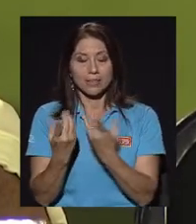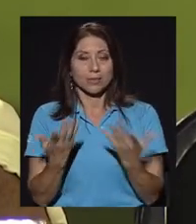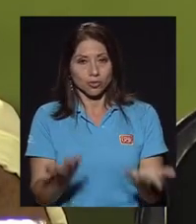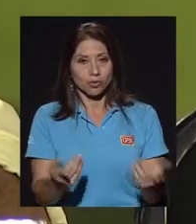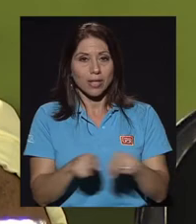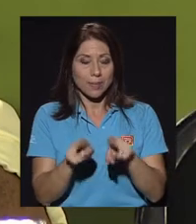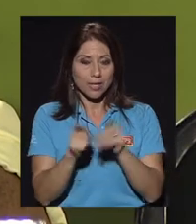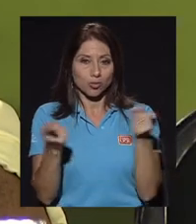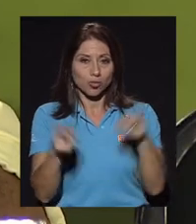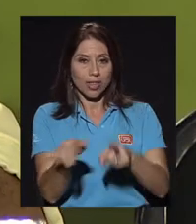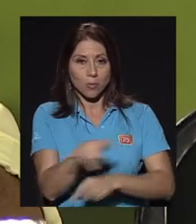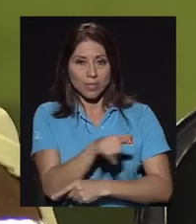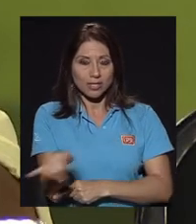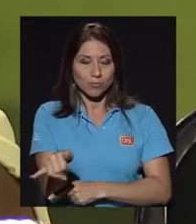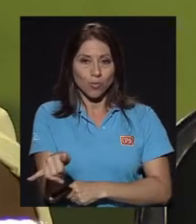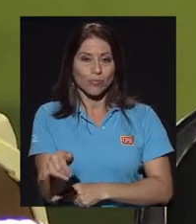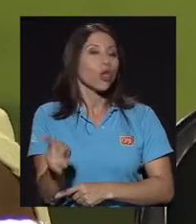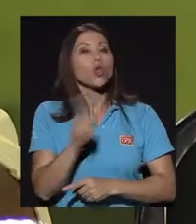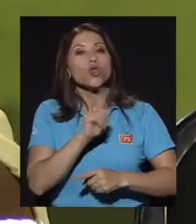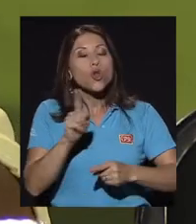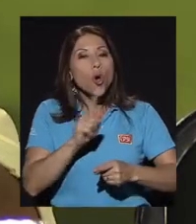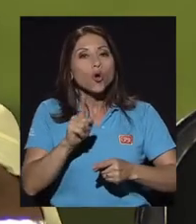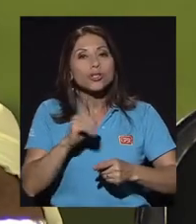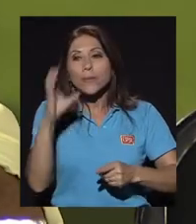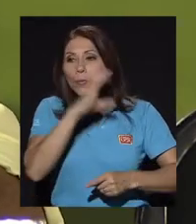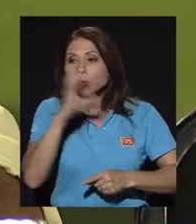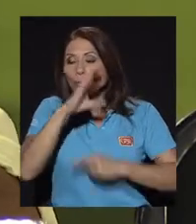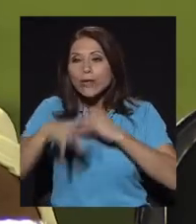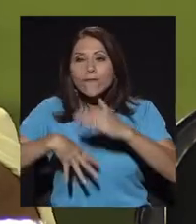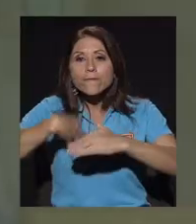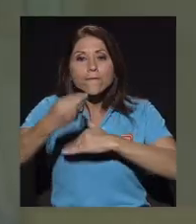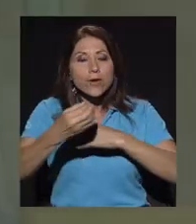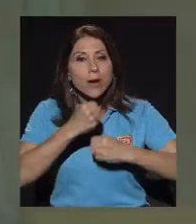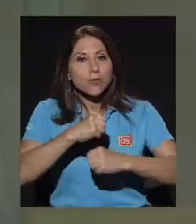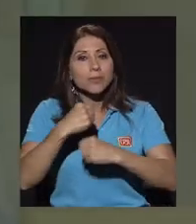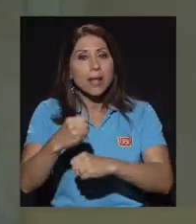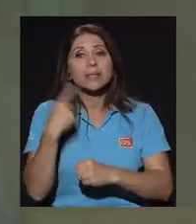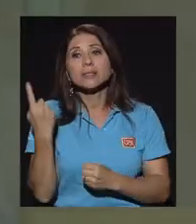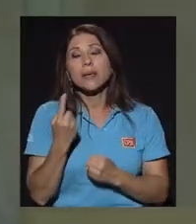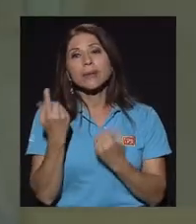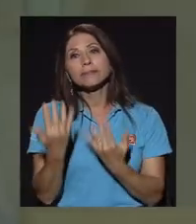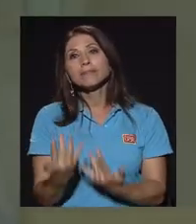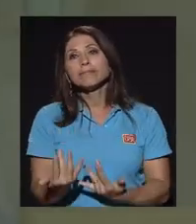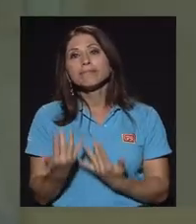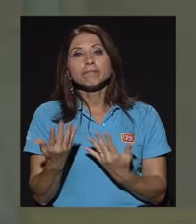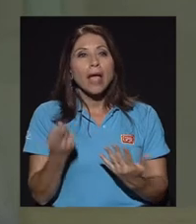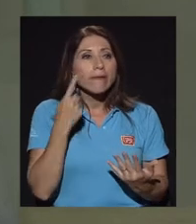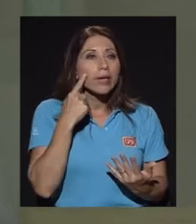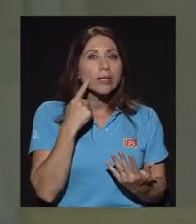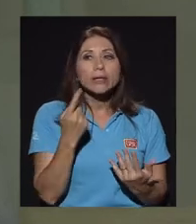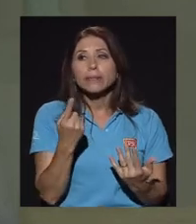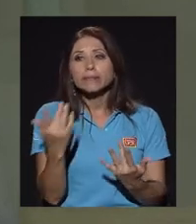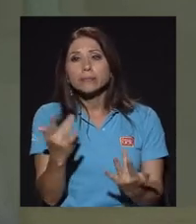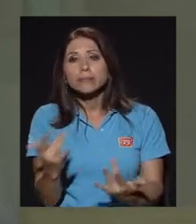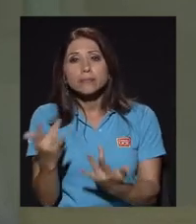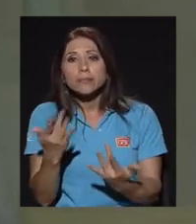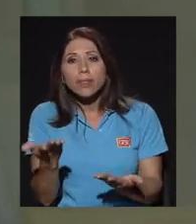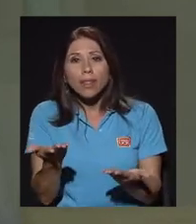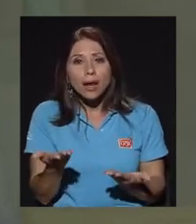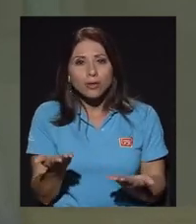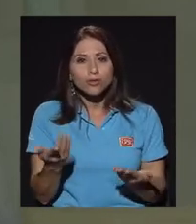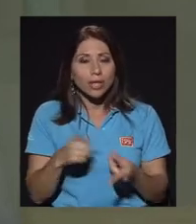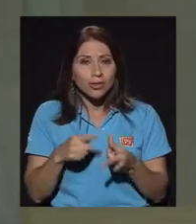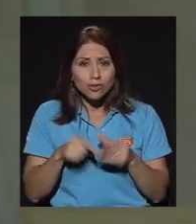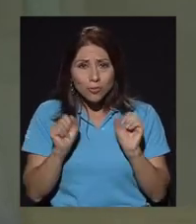de la municipalidad sucede esto mismo. No se gestiona fuera de la municipalidad, todo tiene que esperar a ver de qué se apiadan para darnos